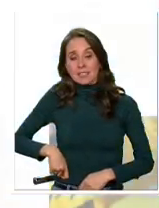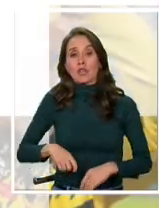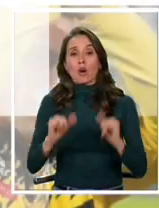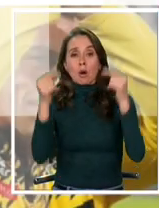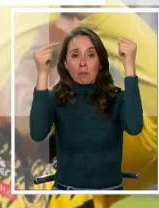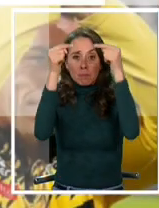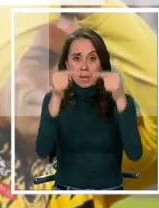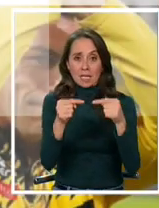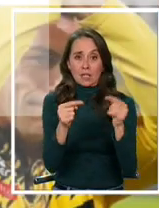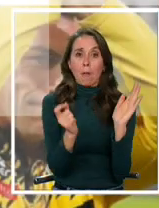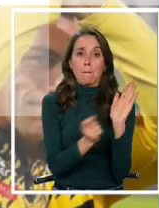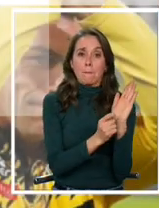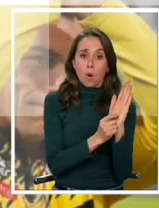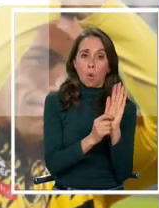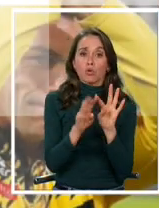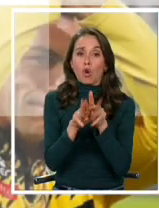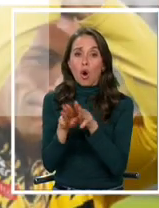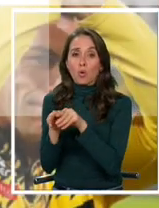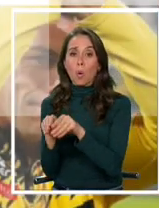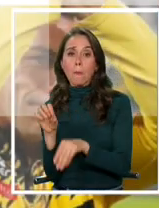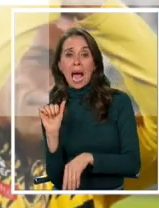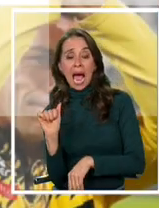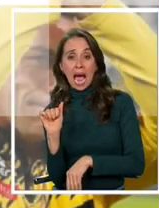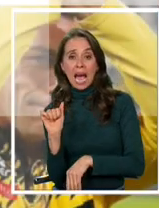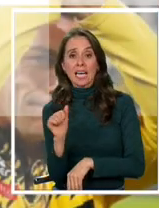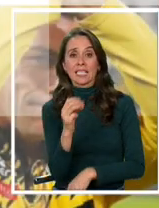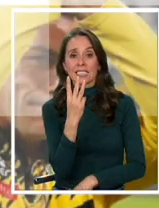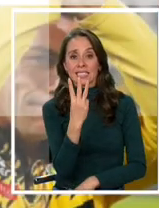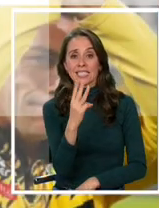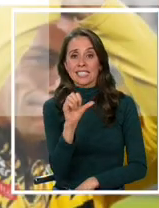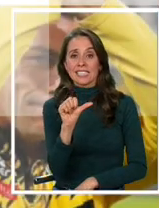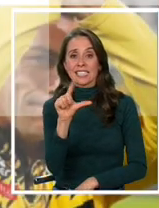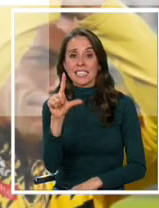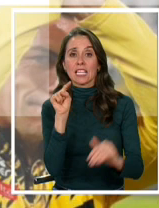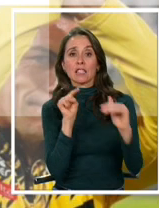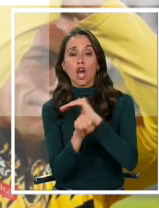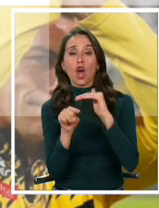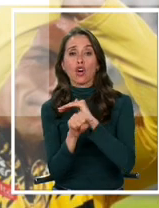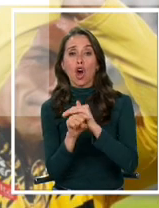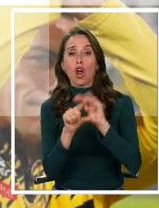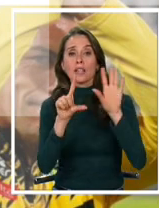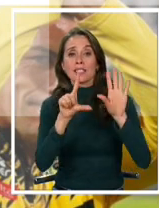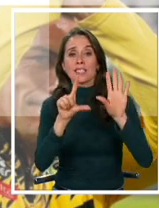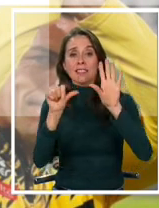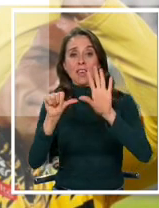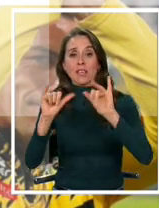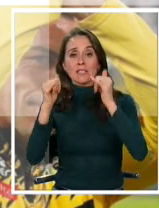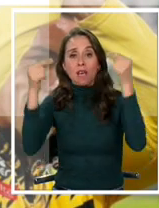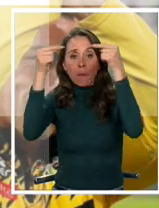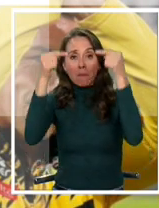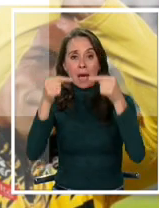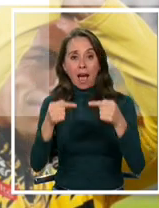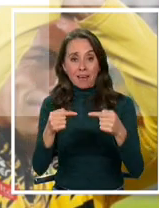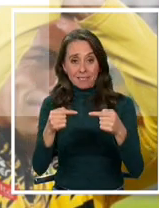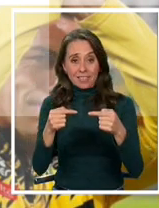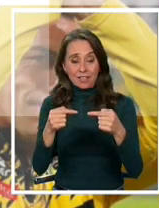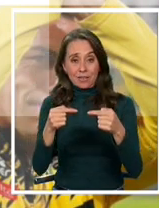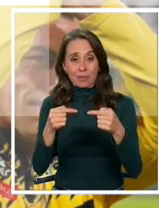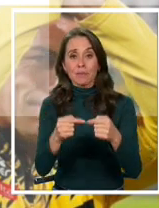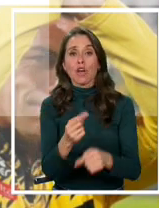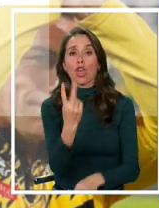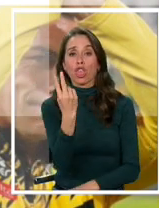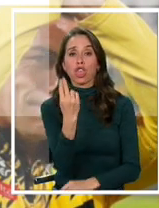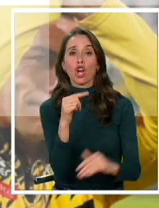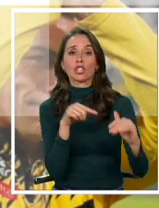partidos por los puntos y clubes clase a anotó 367 goles en 716 partidos de ellos